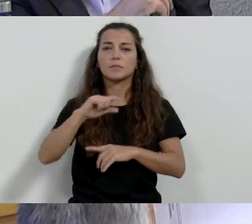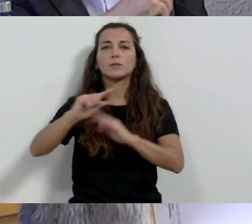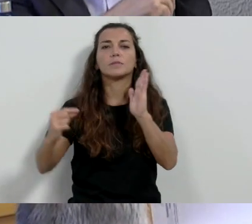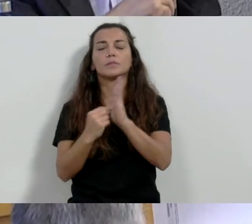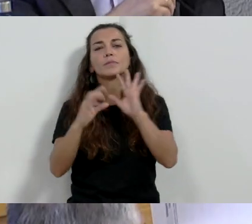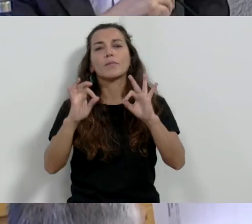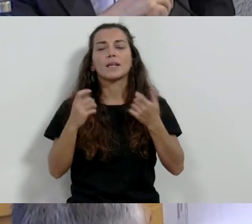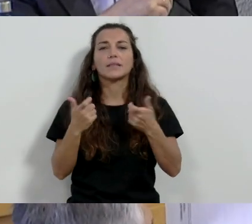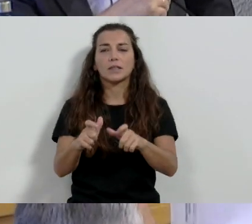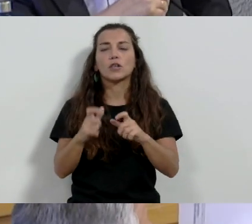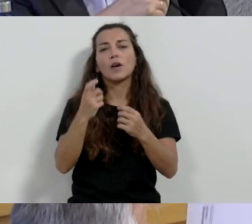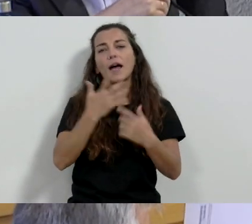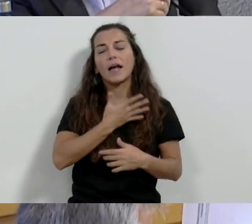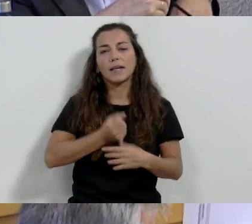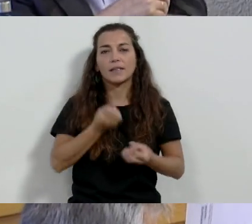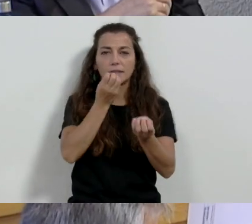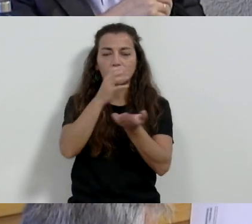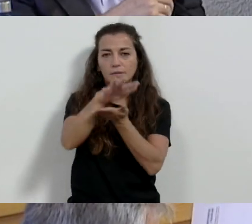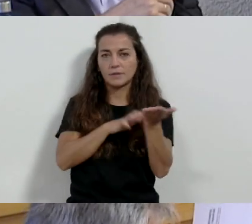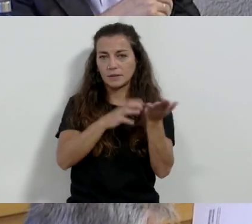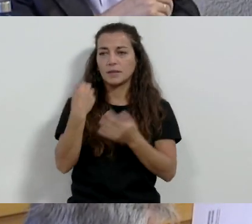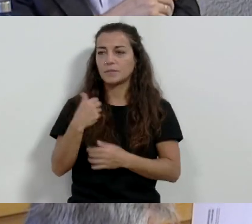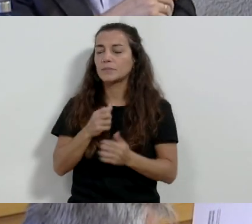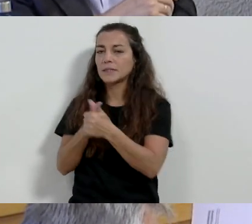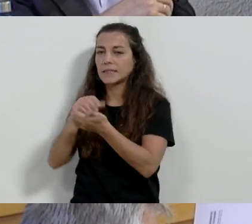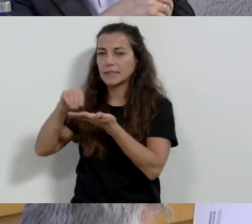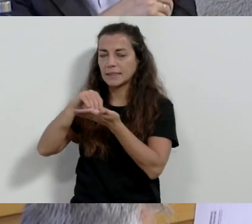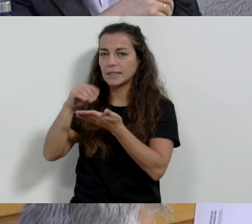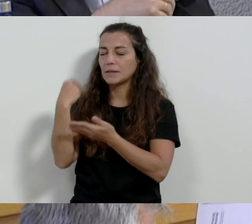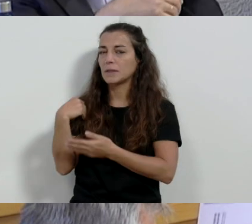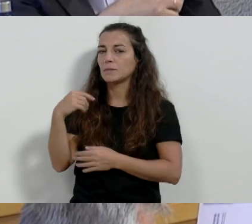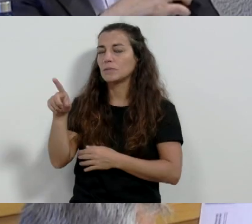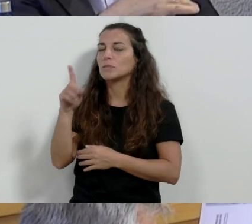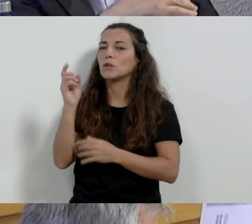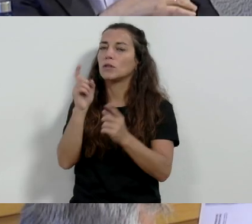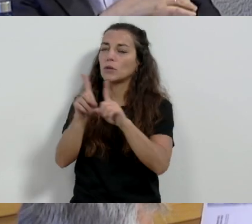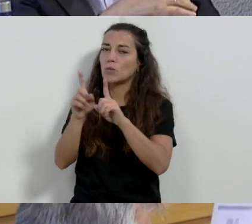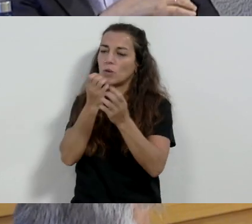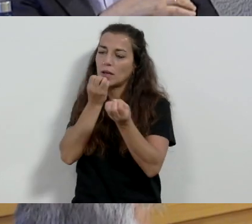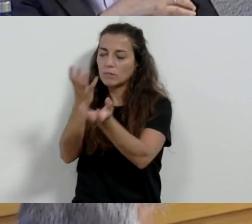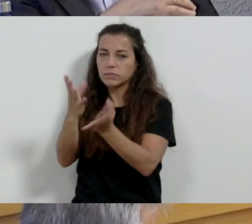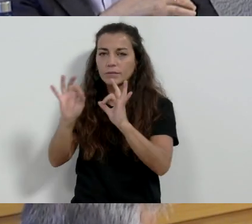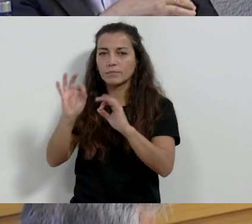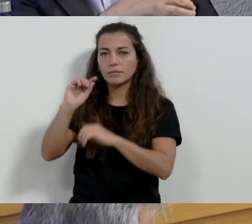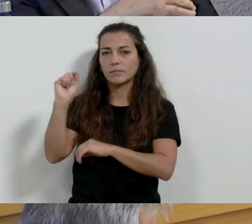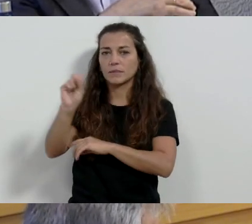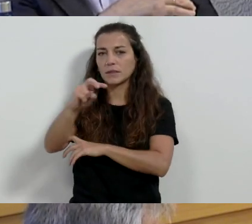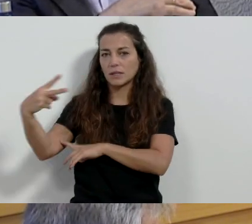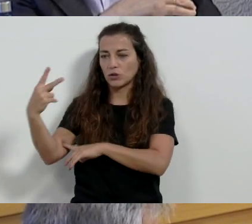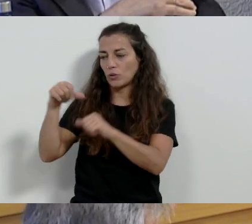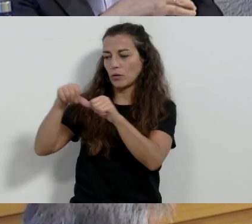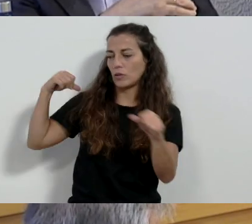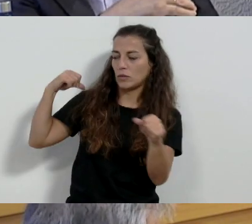Buenos días. En informes de alcaldía se trata de dar cuenta de las resoluciones desde recaídas en el último